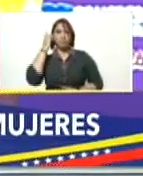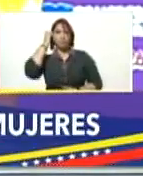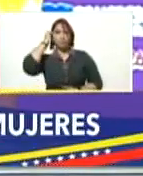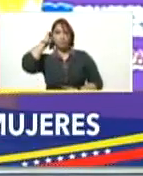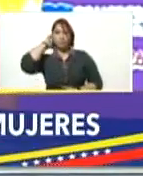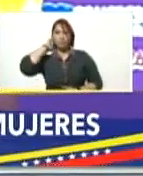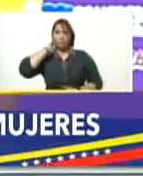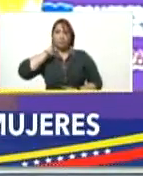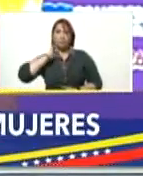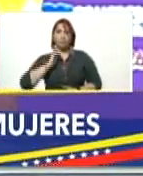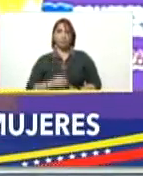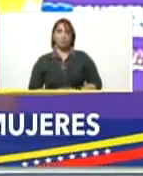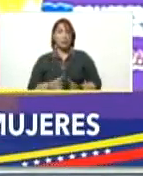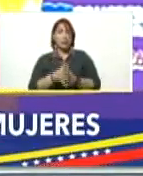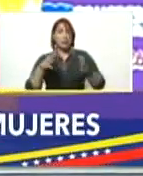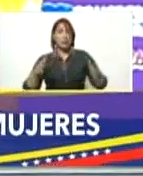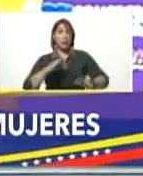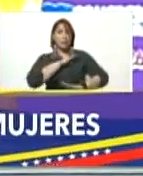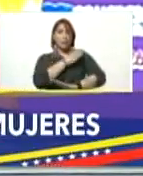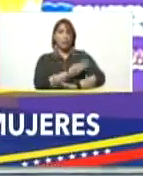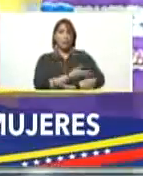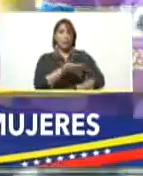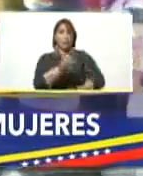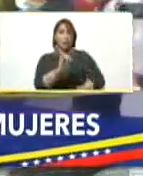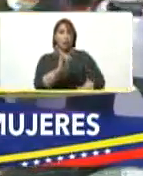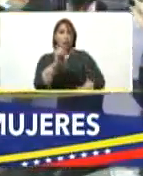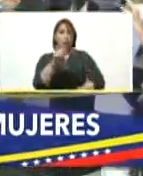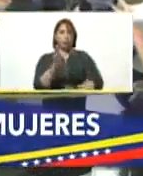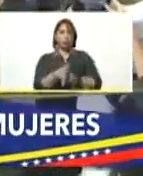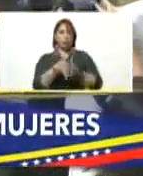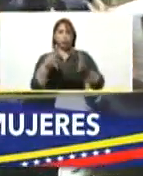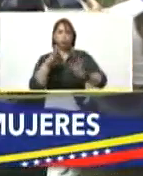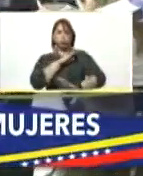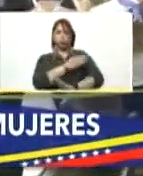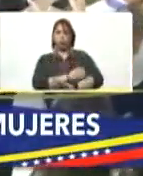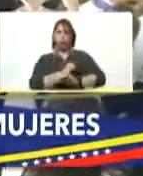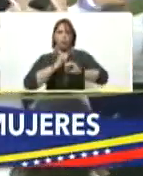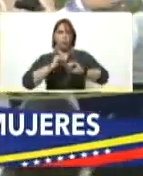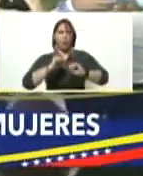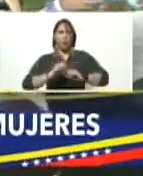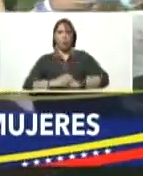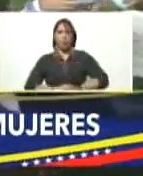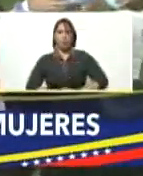Qué gran fuerza hay aquí. ¡Qué inmensa fuerza!